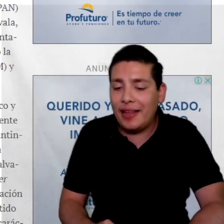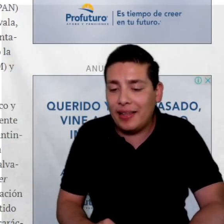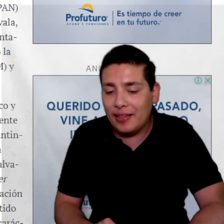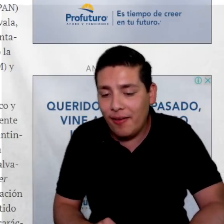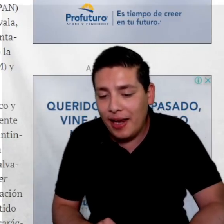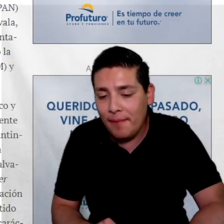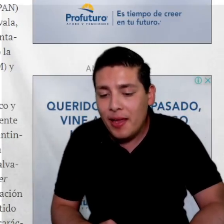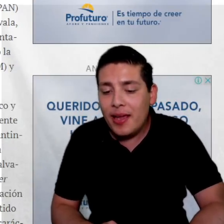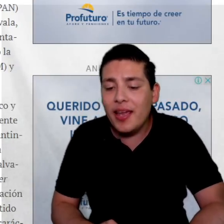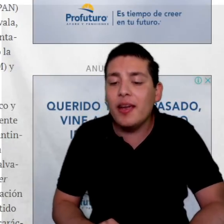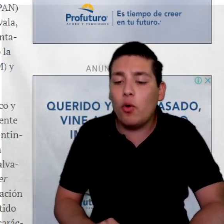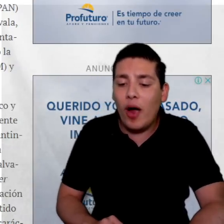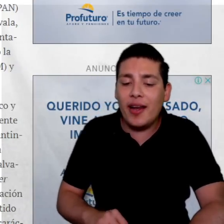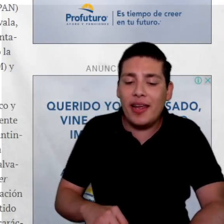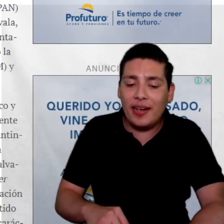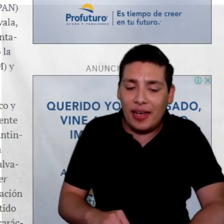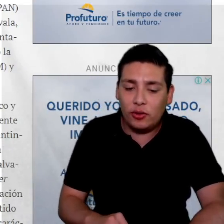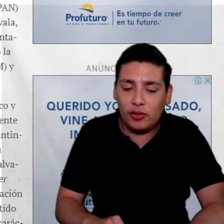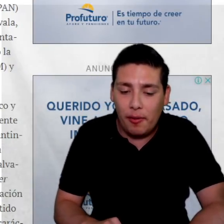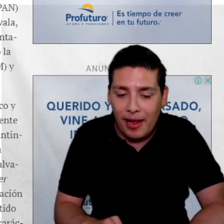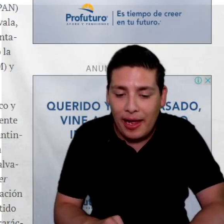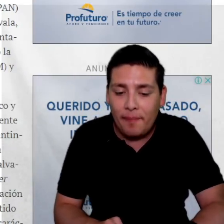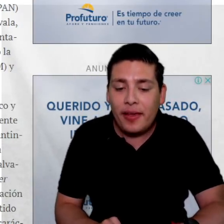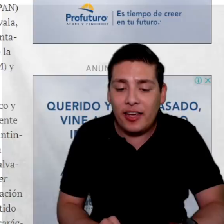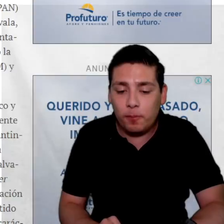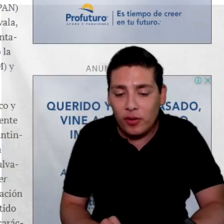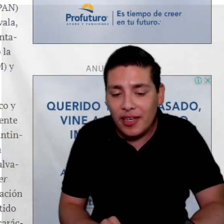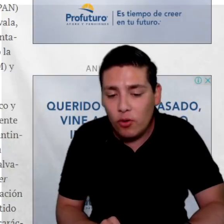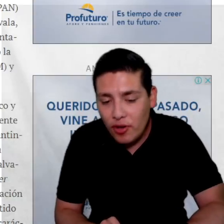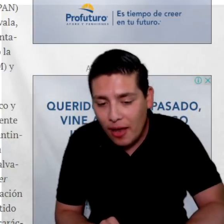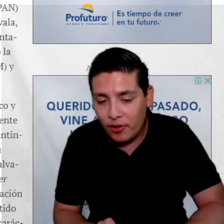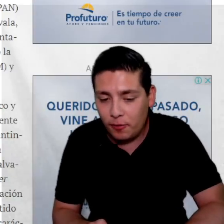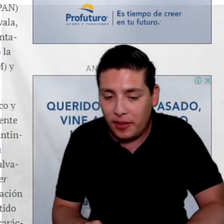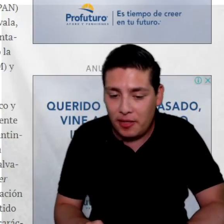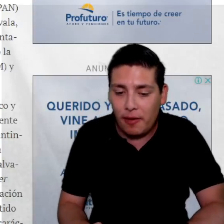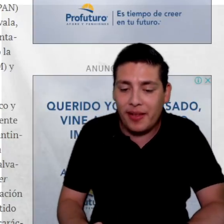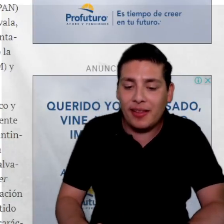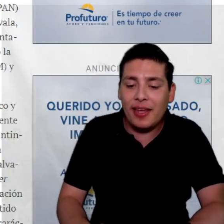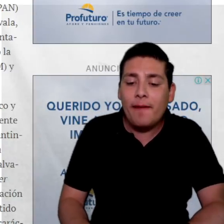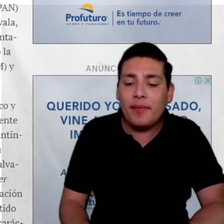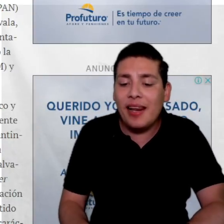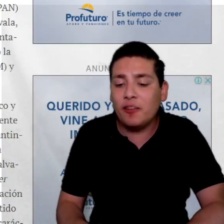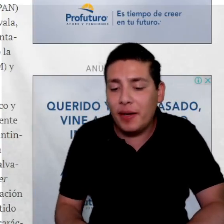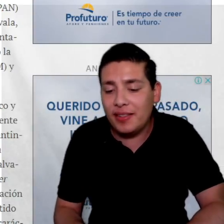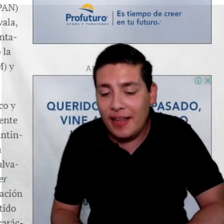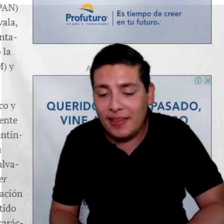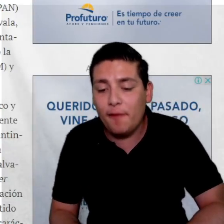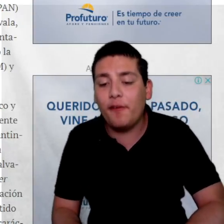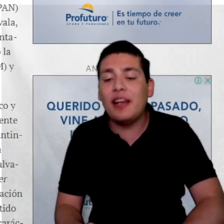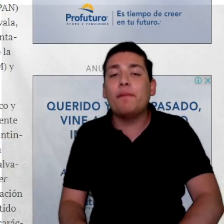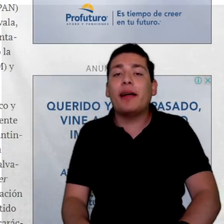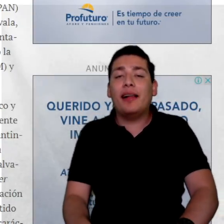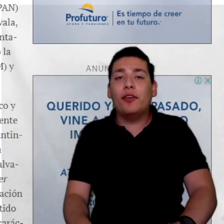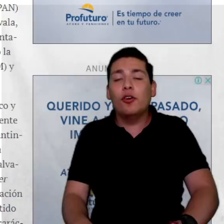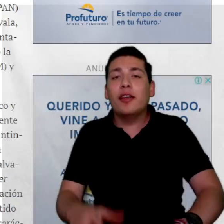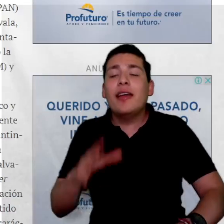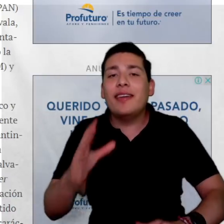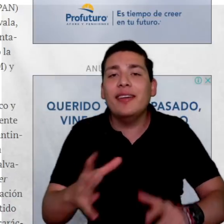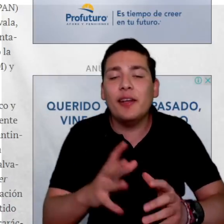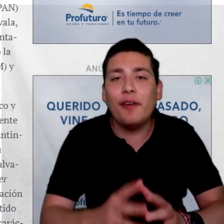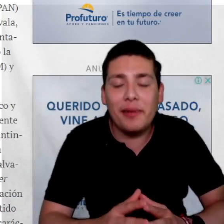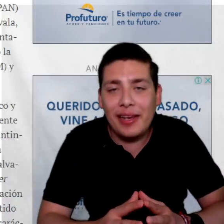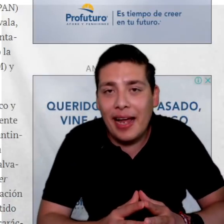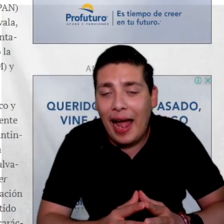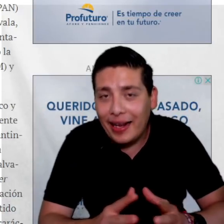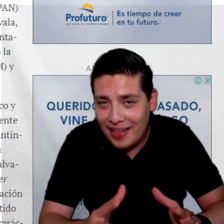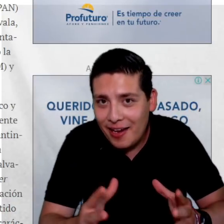de Margarita Zavala y Juan Ignacio Zavala, esposa y cuñado respectivamente del expresidente Felipe Calderón. Y